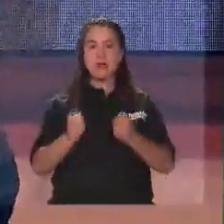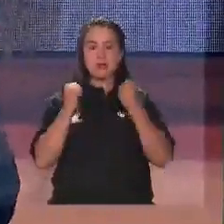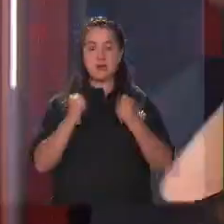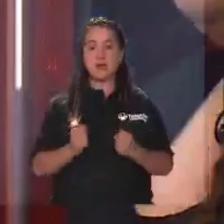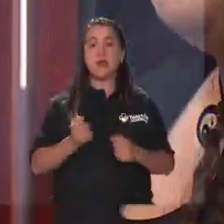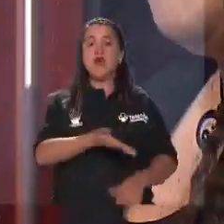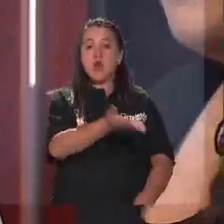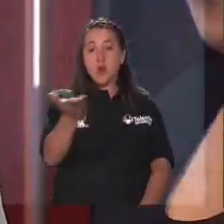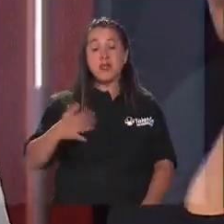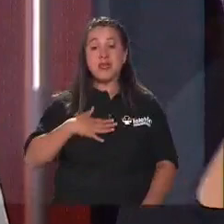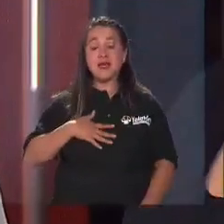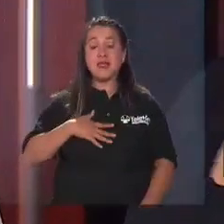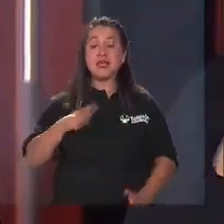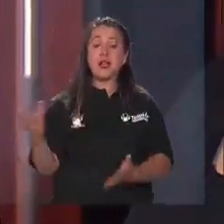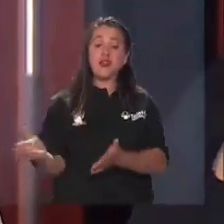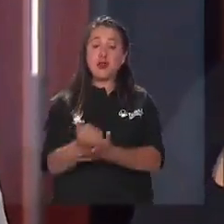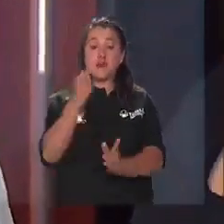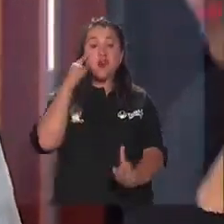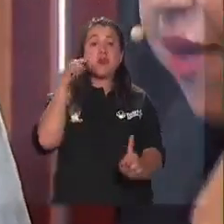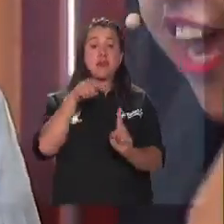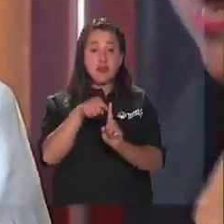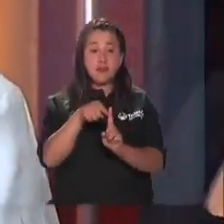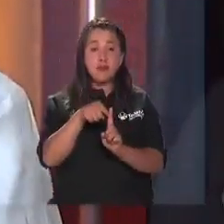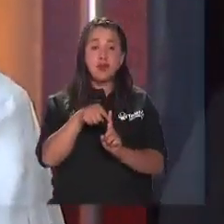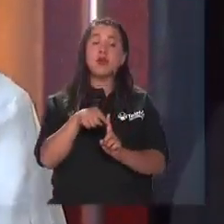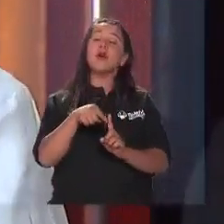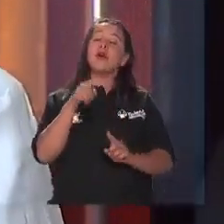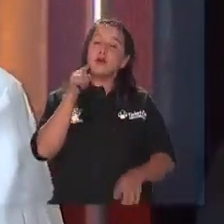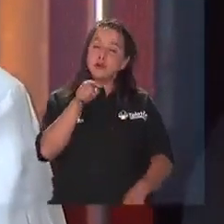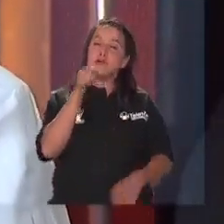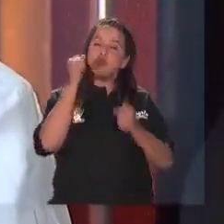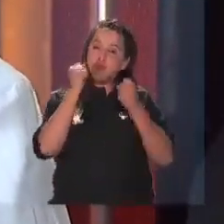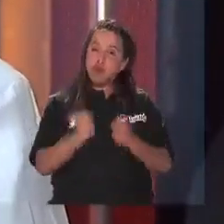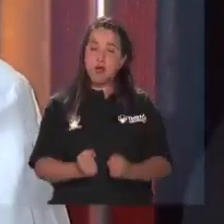ustedes quieren que lleguemos a la meta, vamos ustedes pueden. Sí. Y vamos.